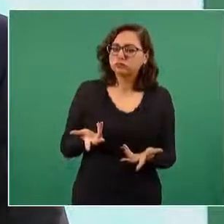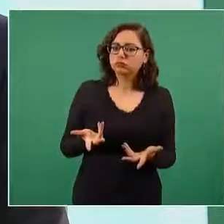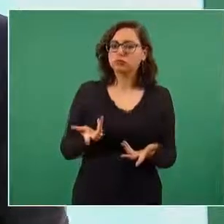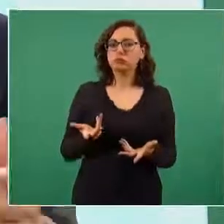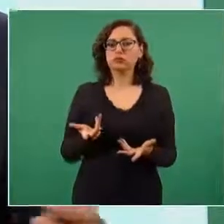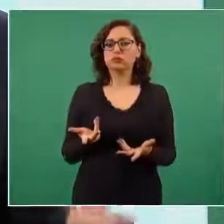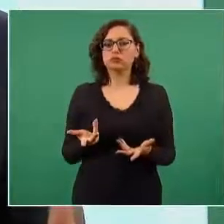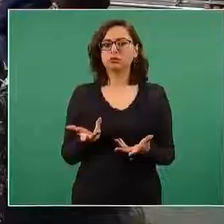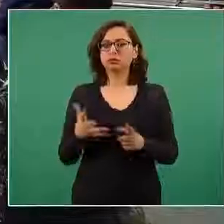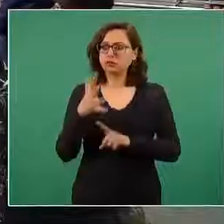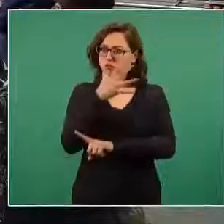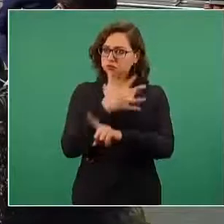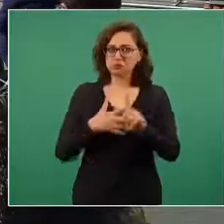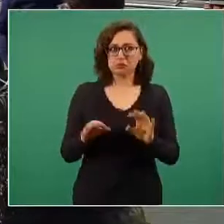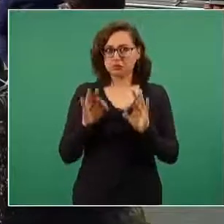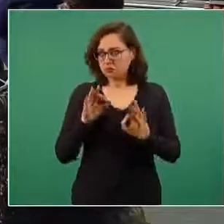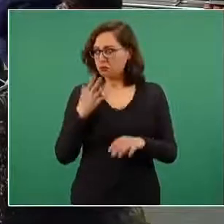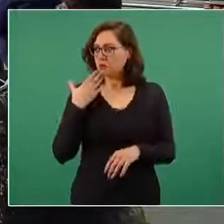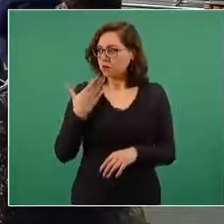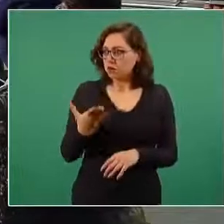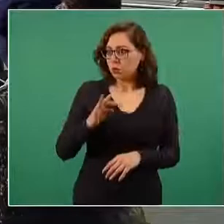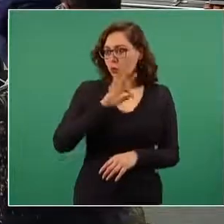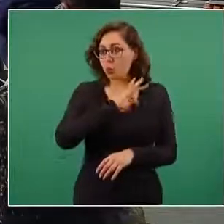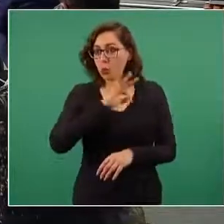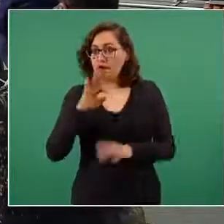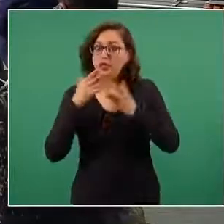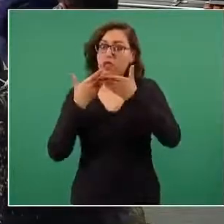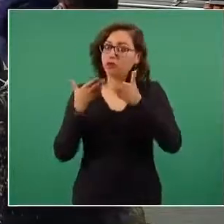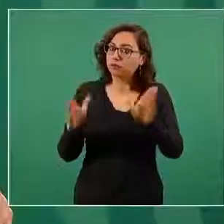si están en condiciones.